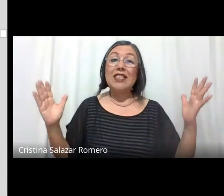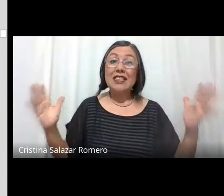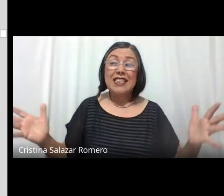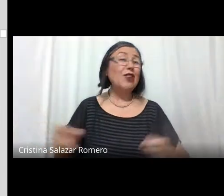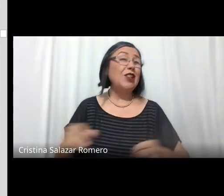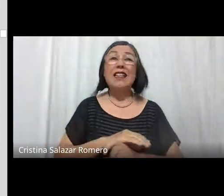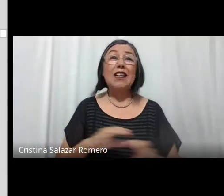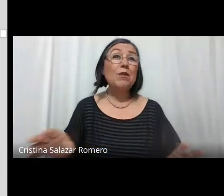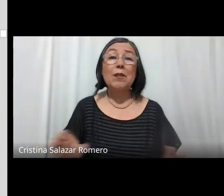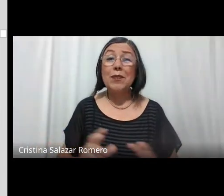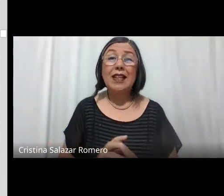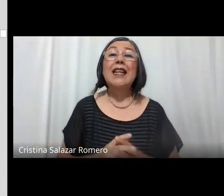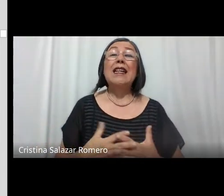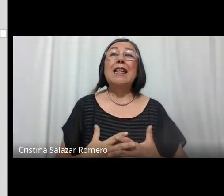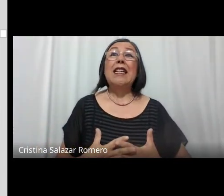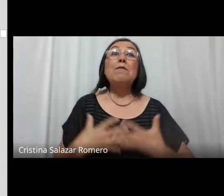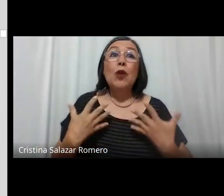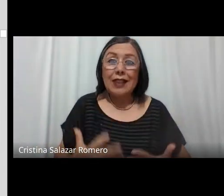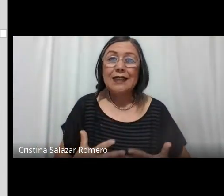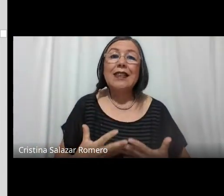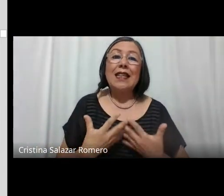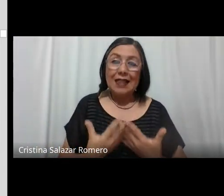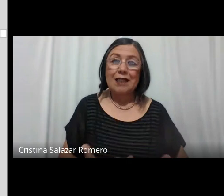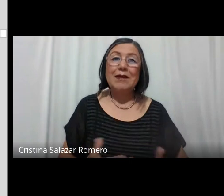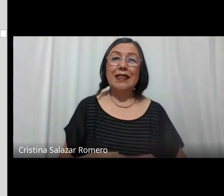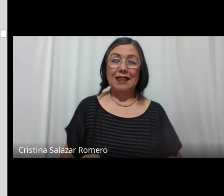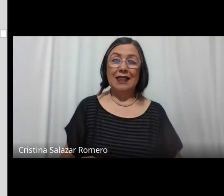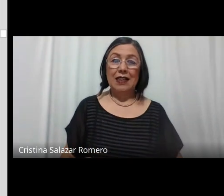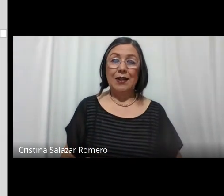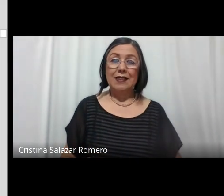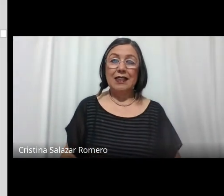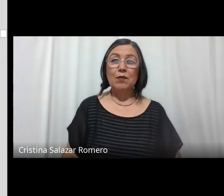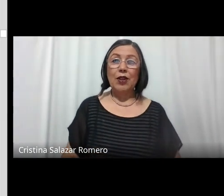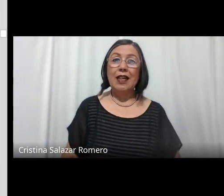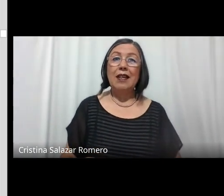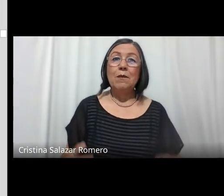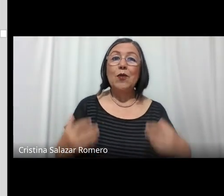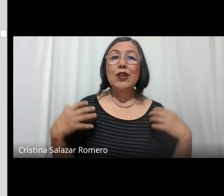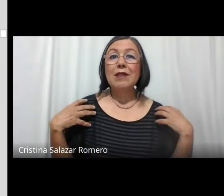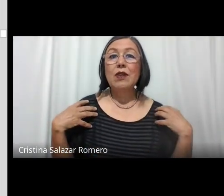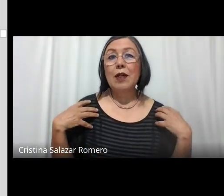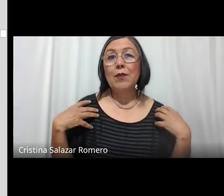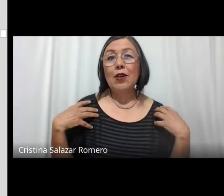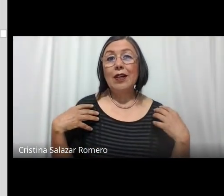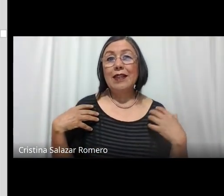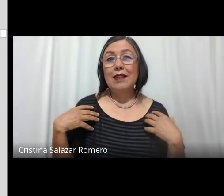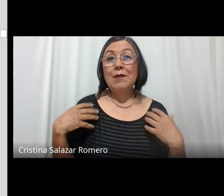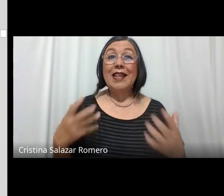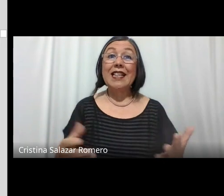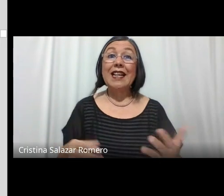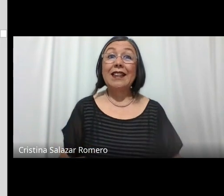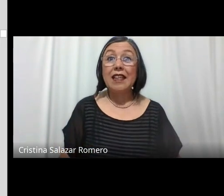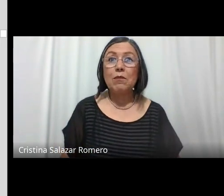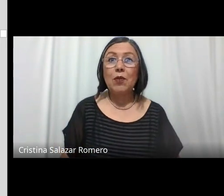espacio signito y tiene un papel importante en la gramática de la lengua de señas. ¿Por qué? Porque mi cuerpo me